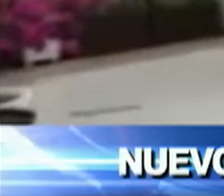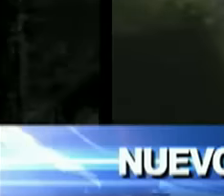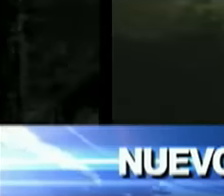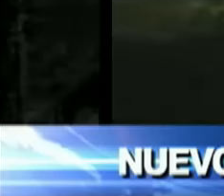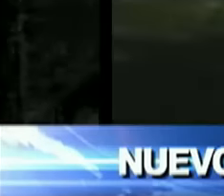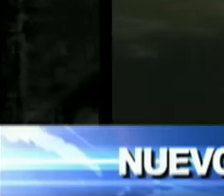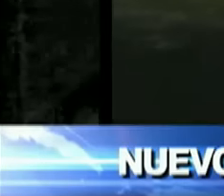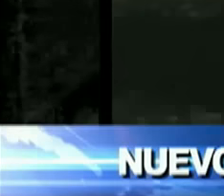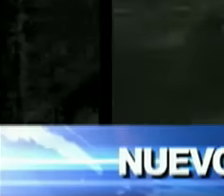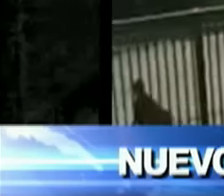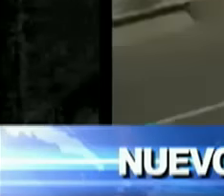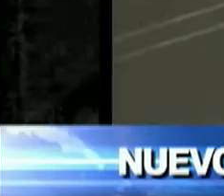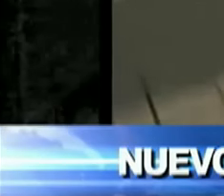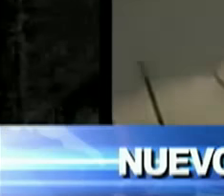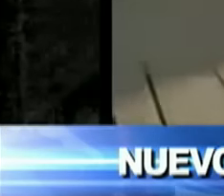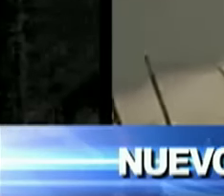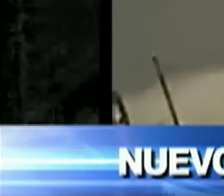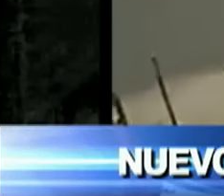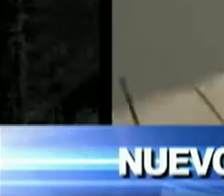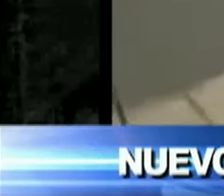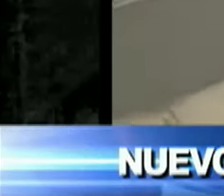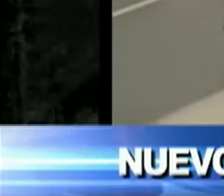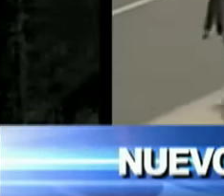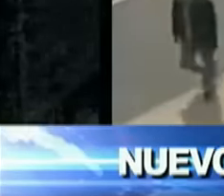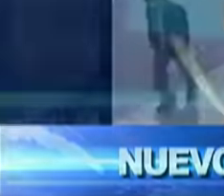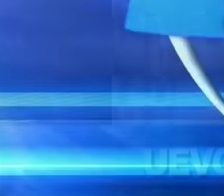redes sociales.